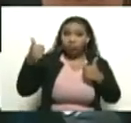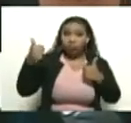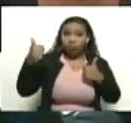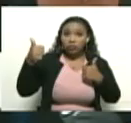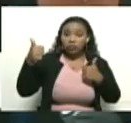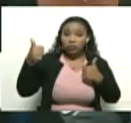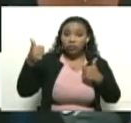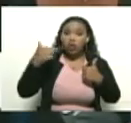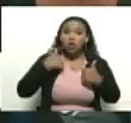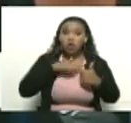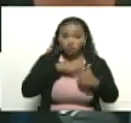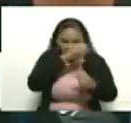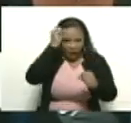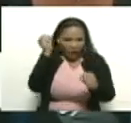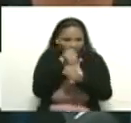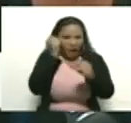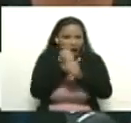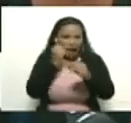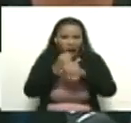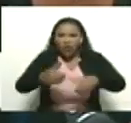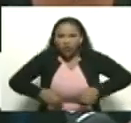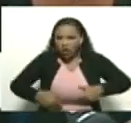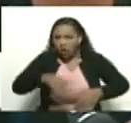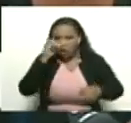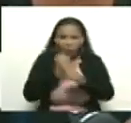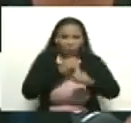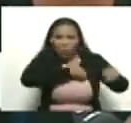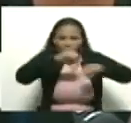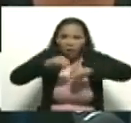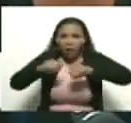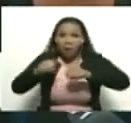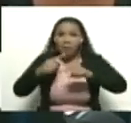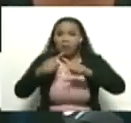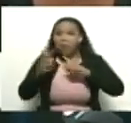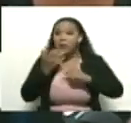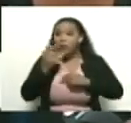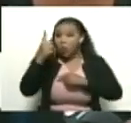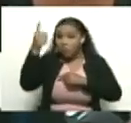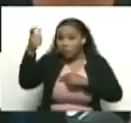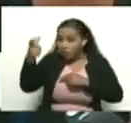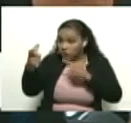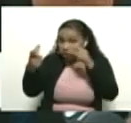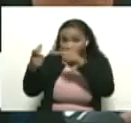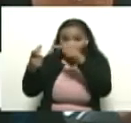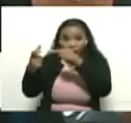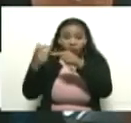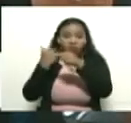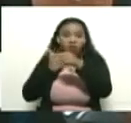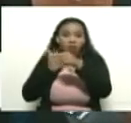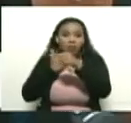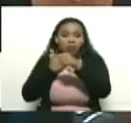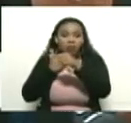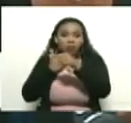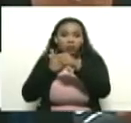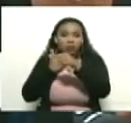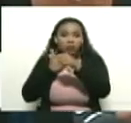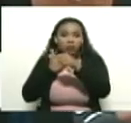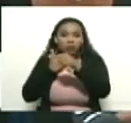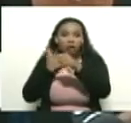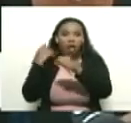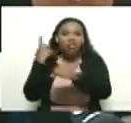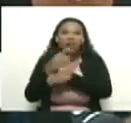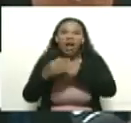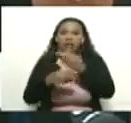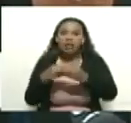le echamos pierna a lo que salga. ¿Ve? Entonces, si tenemos una persona enferma, hermano jefe de calle, jefe de comunidad, usted tiene que